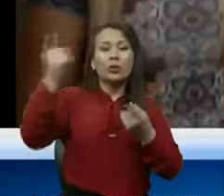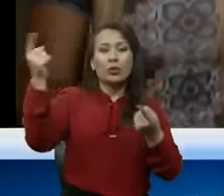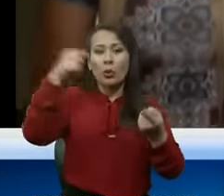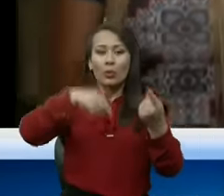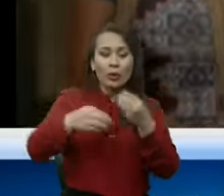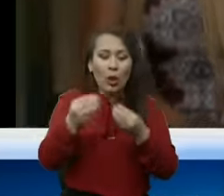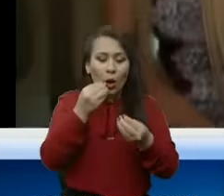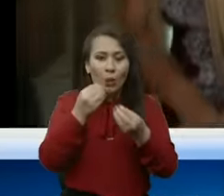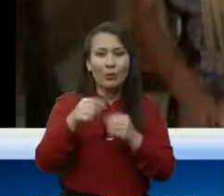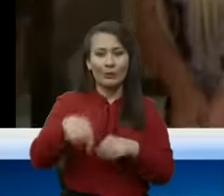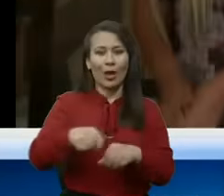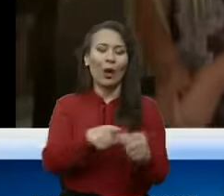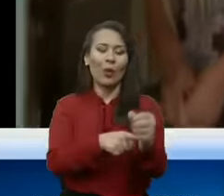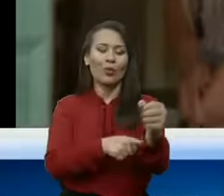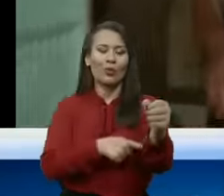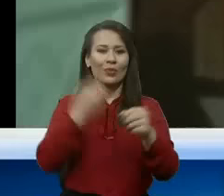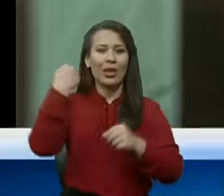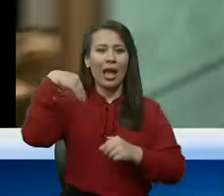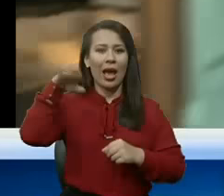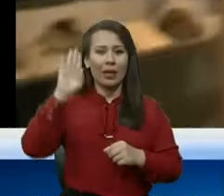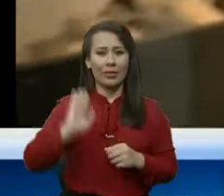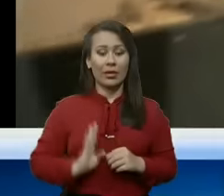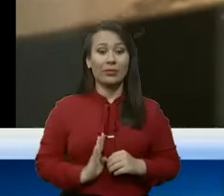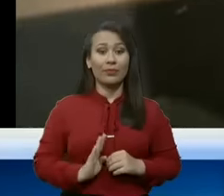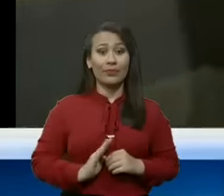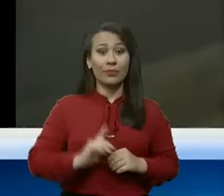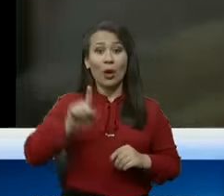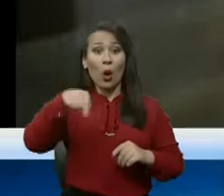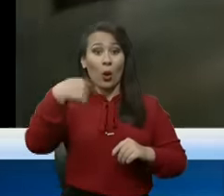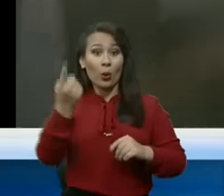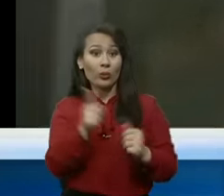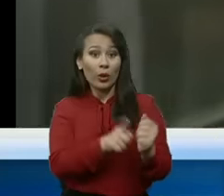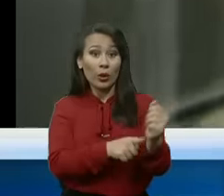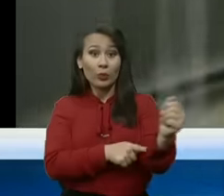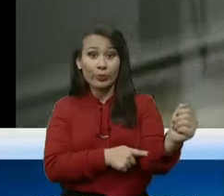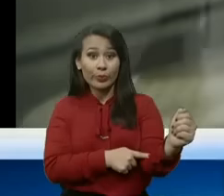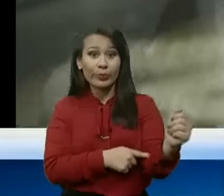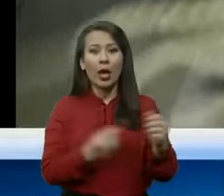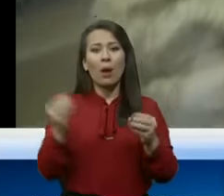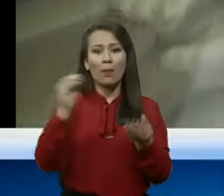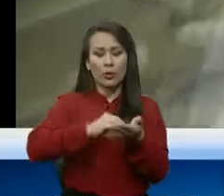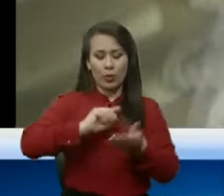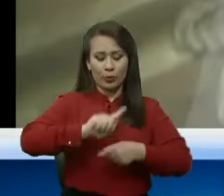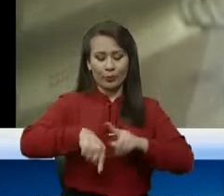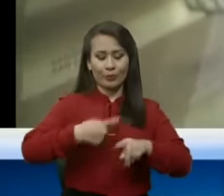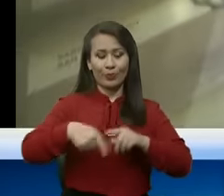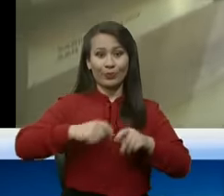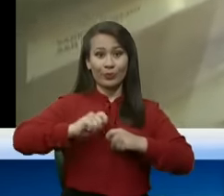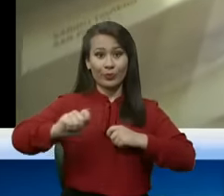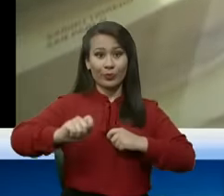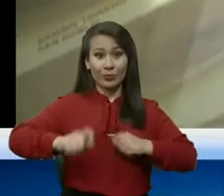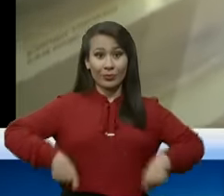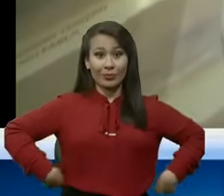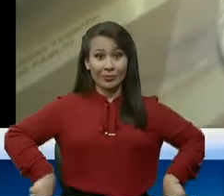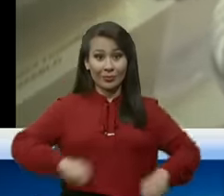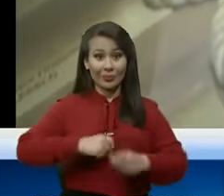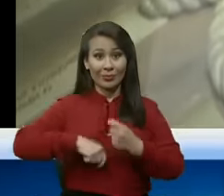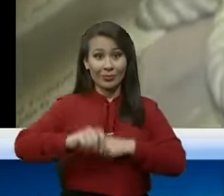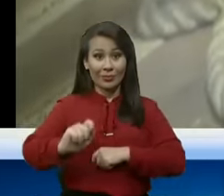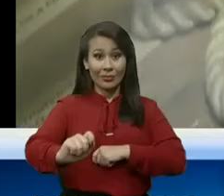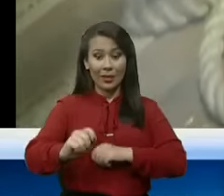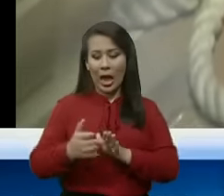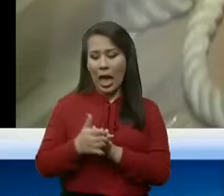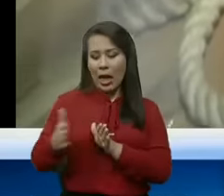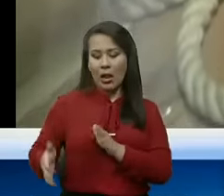la costumbre que tenían nuestra gente de ponerle el cordón al muerto que eso significa o lo tien como la protección